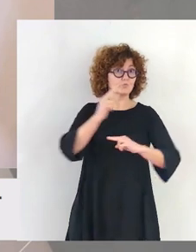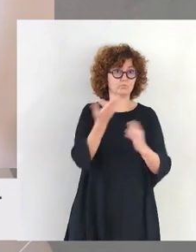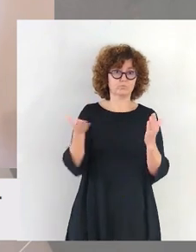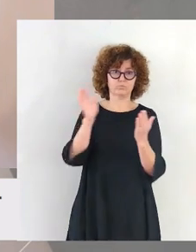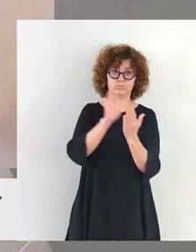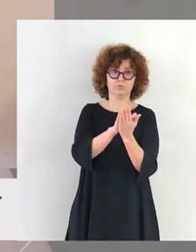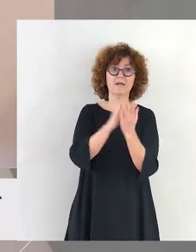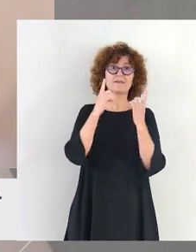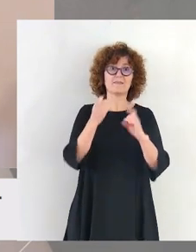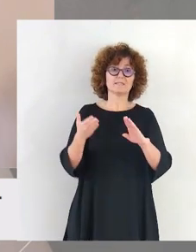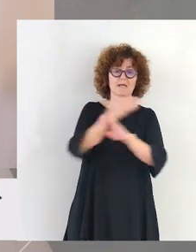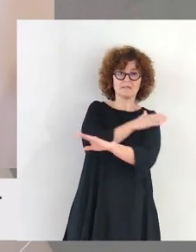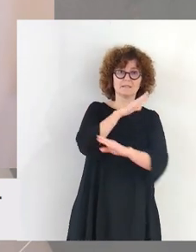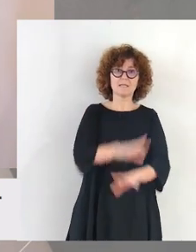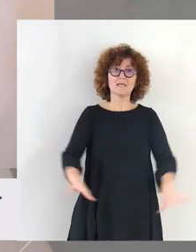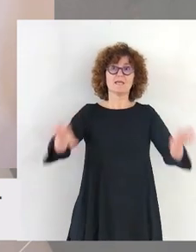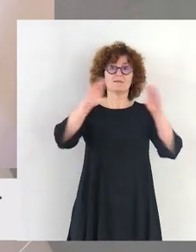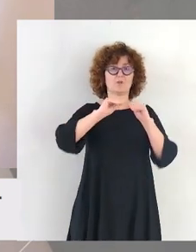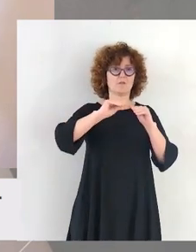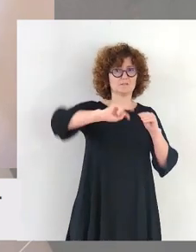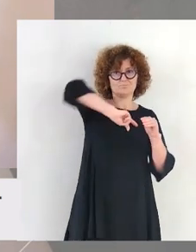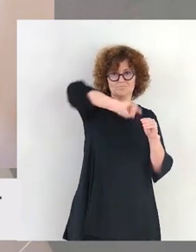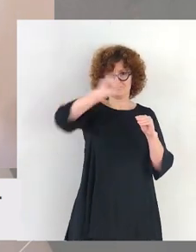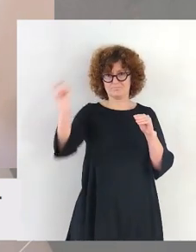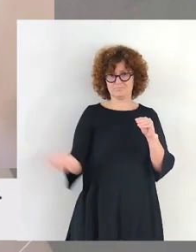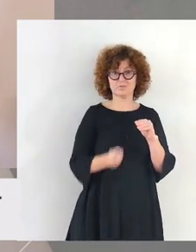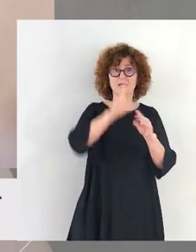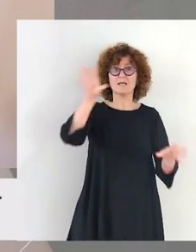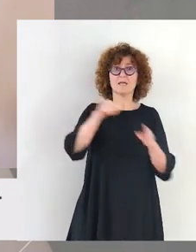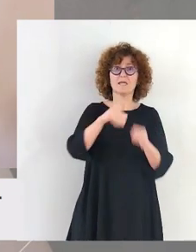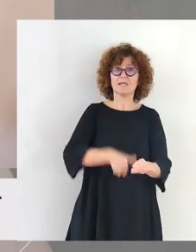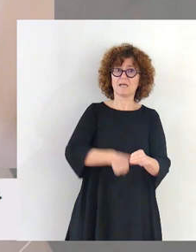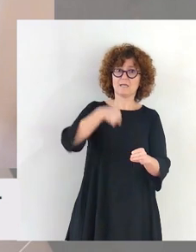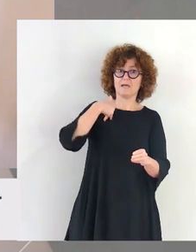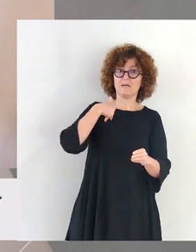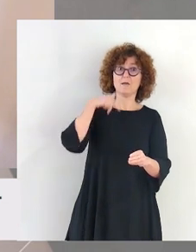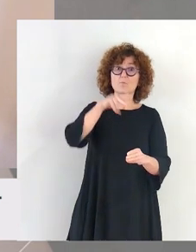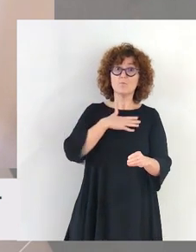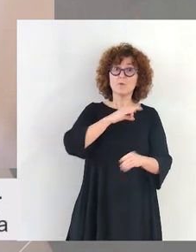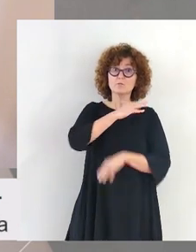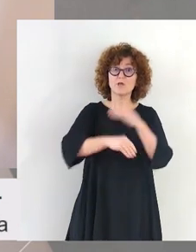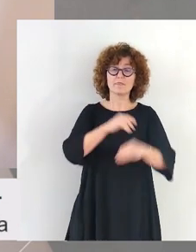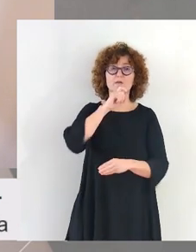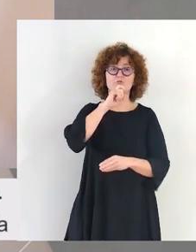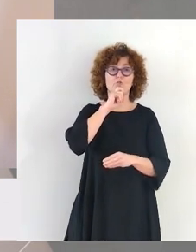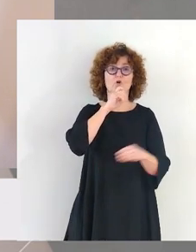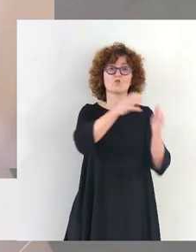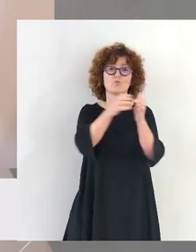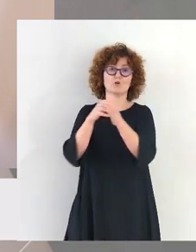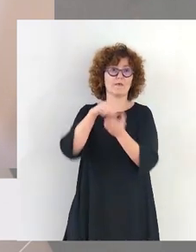comprensión holística y multifacética que solo podremos alcanzar integrando las voces de las